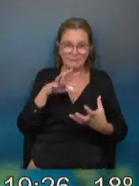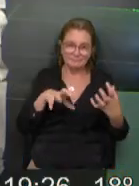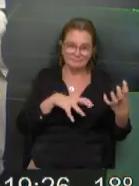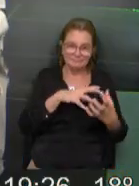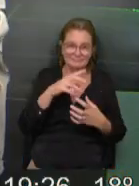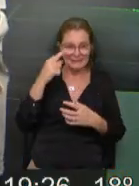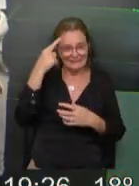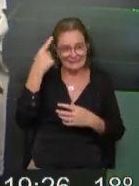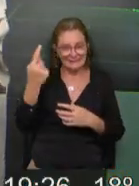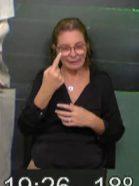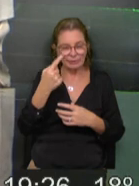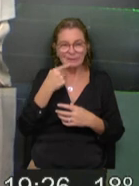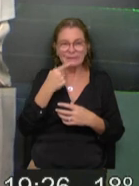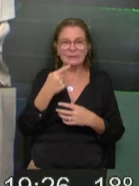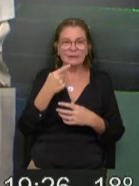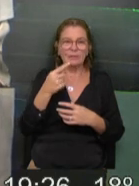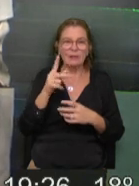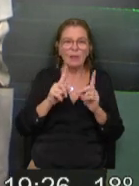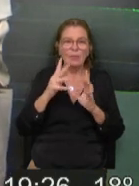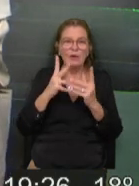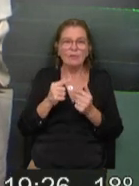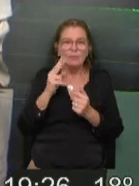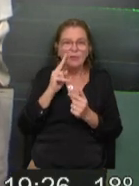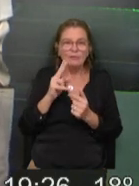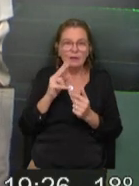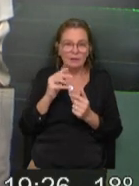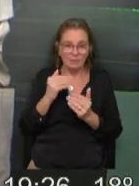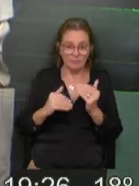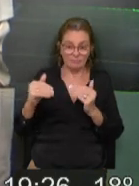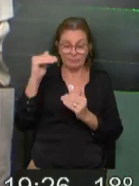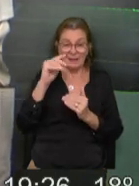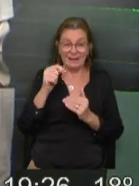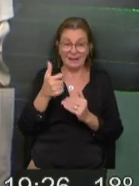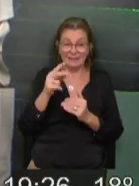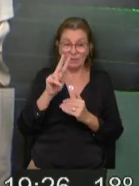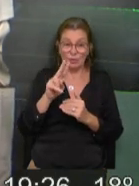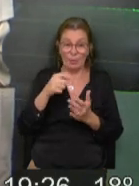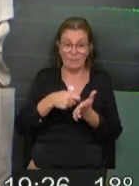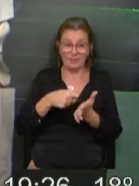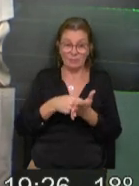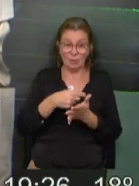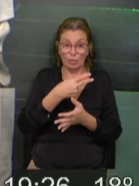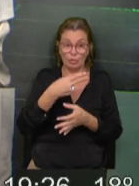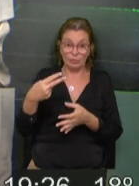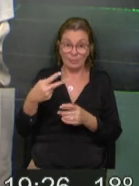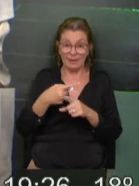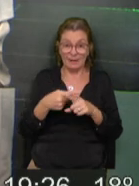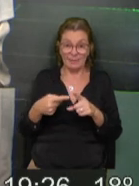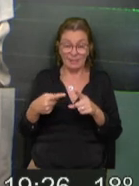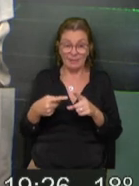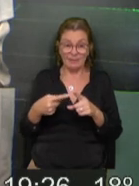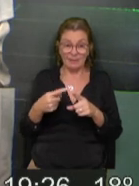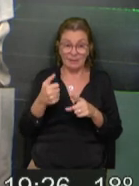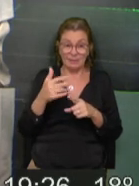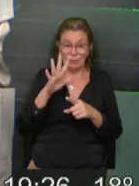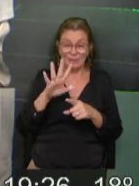sí. Simplificando mucho la realidad, vos tenés, de alguna manera, que ese movimiento que es bastante abrupto. Fíjate que son casi 2 pesos en 2 semanas en y media. En 2 semanas, ¿sí? Claro. Es casi